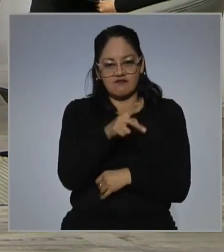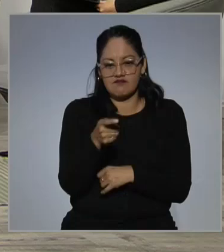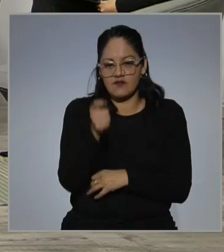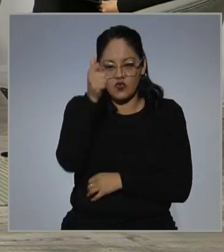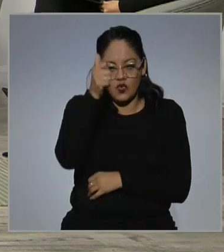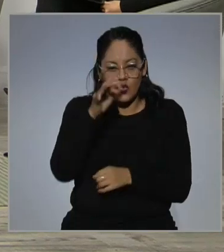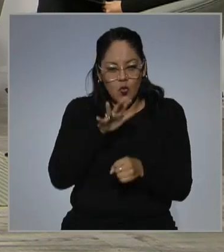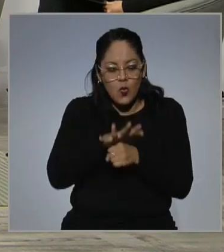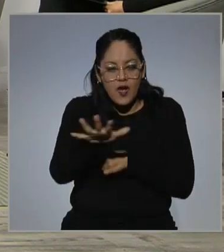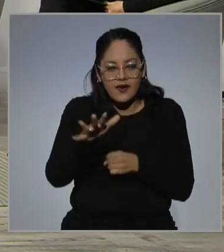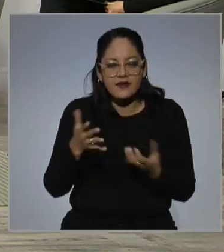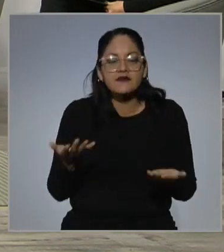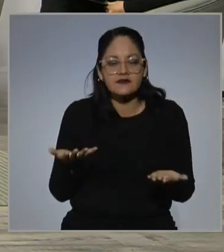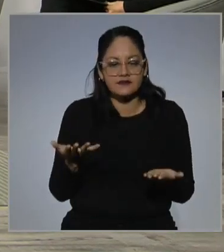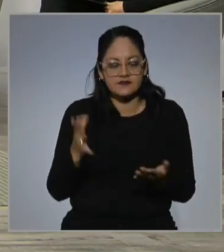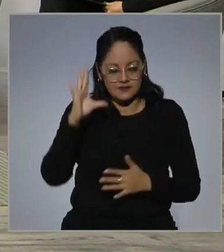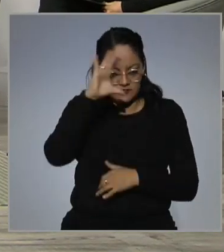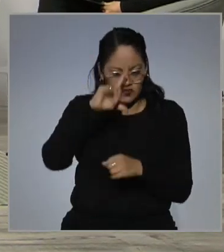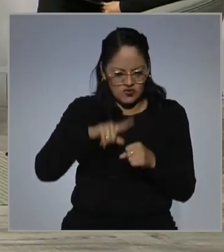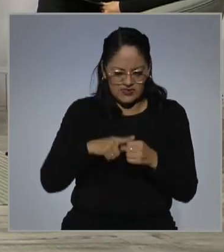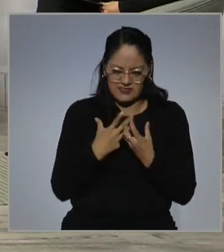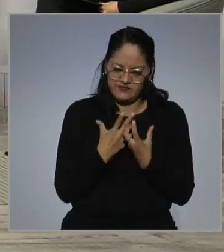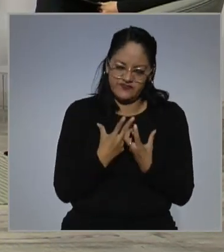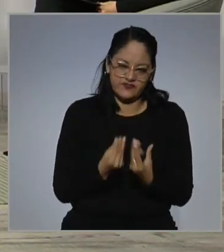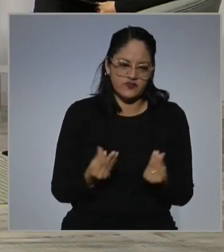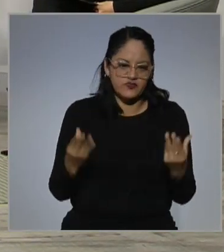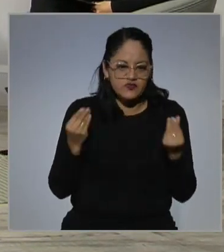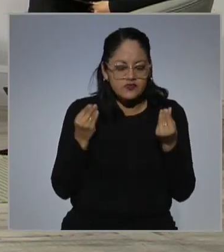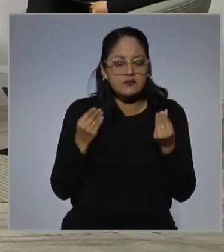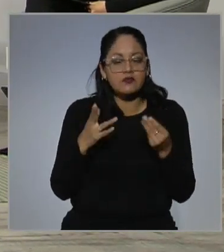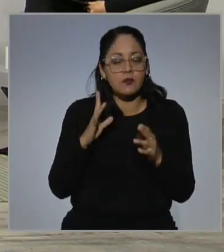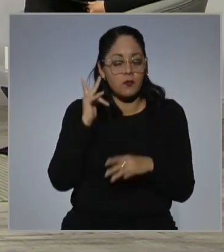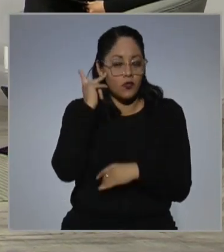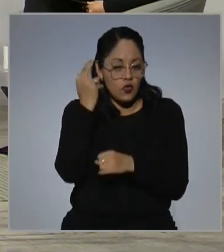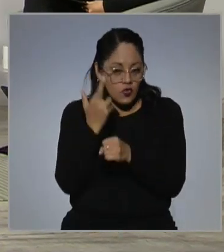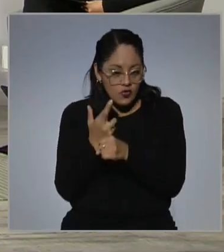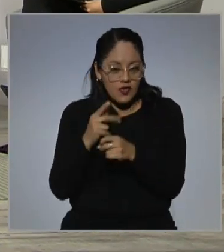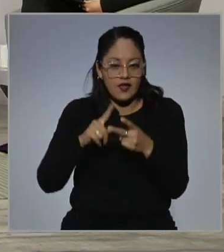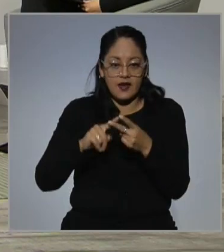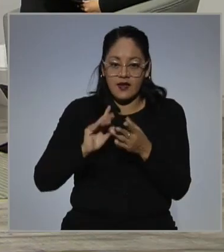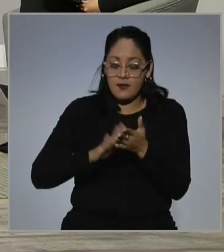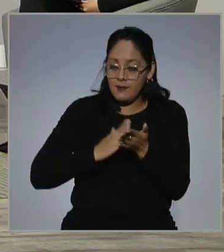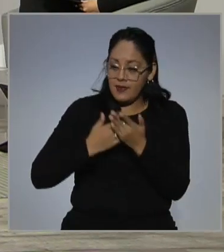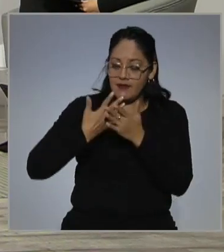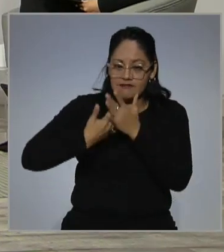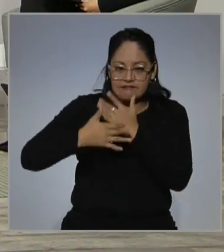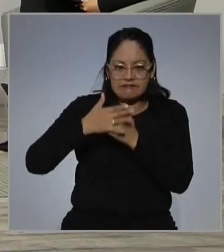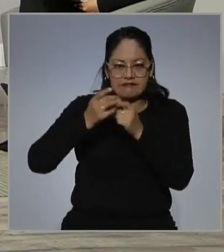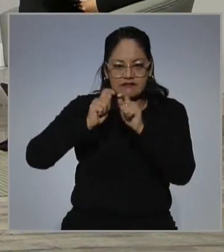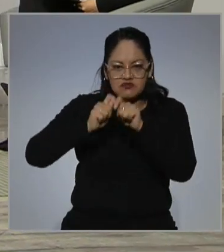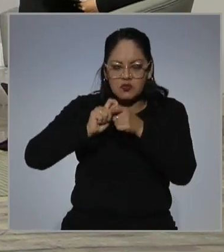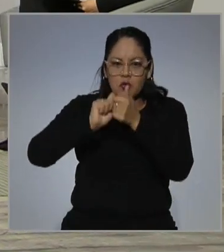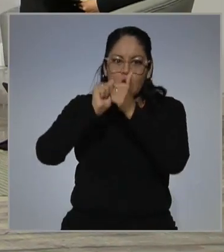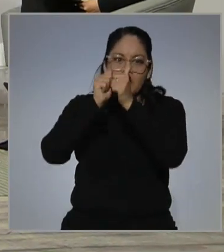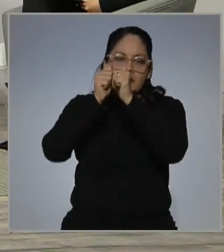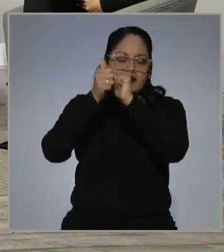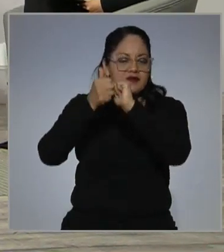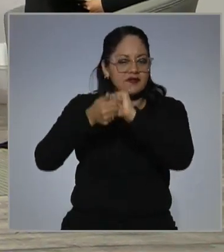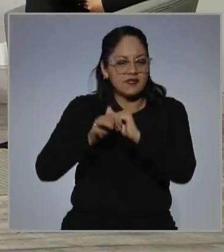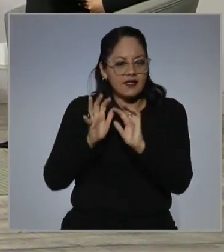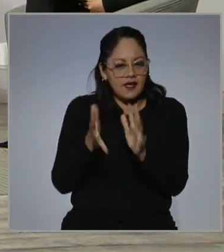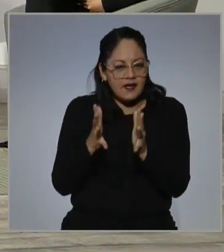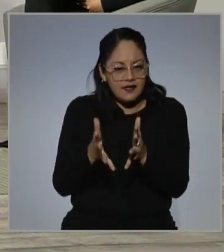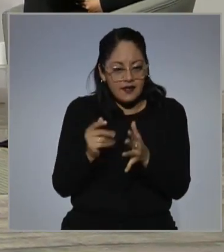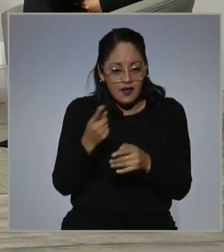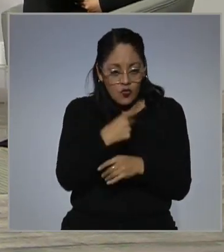que es un despliegue cultural impresionante, de productores de cartoneros que han evolucionado y que han aprendido de hacer